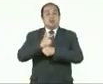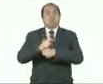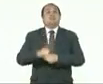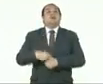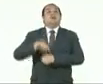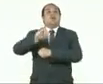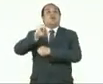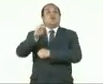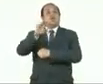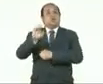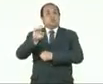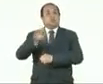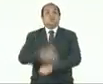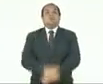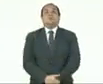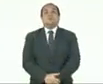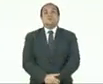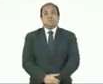Aguilar.